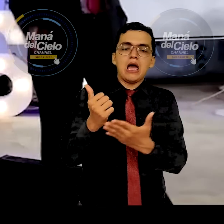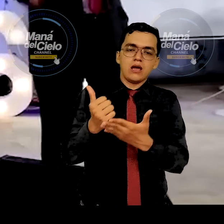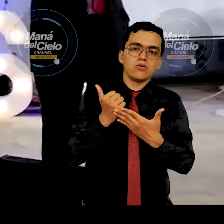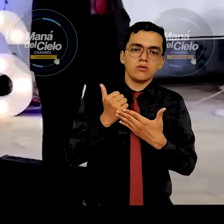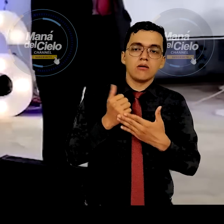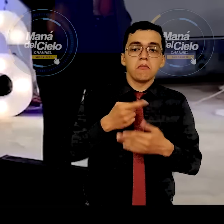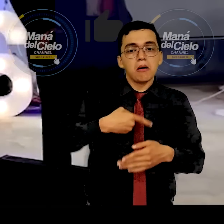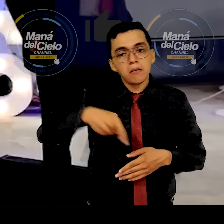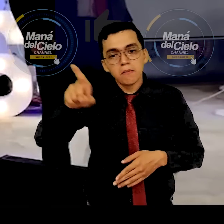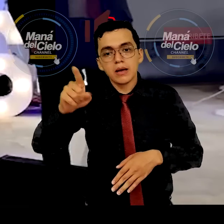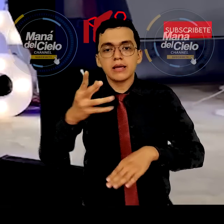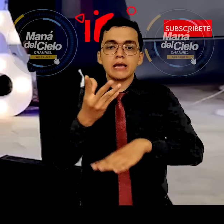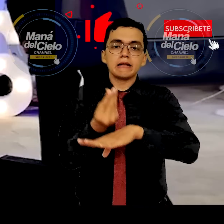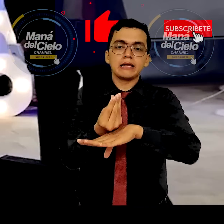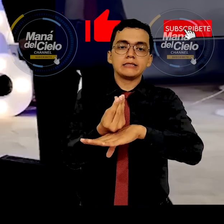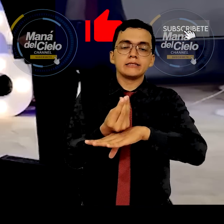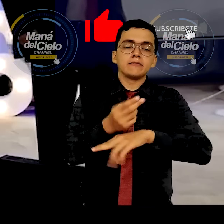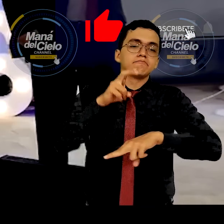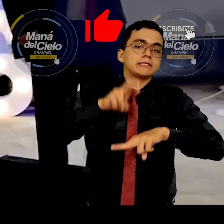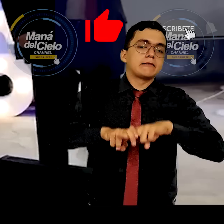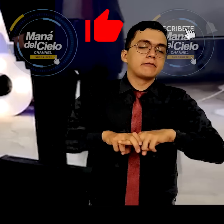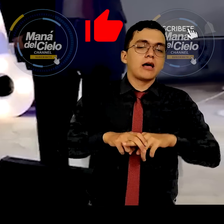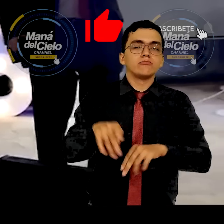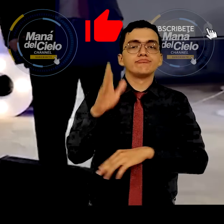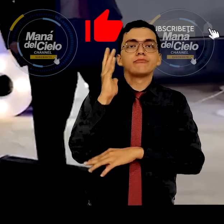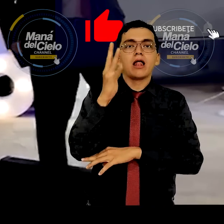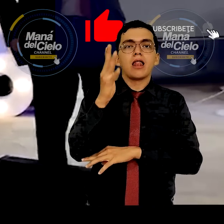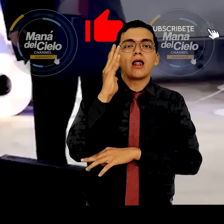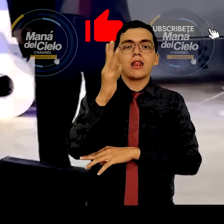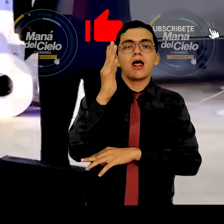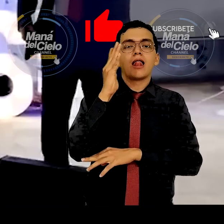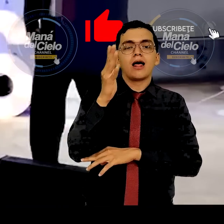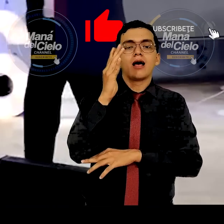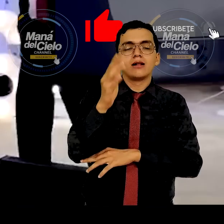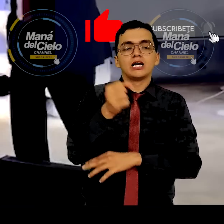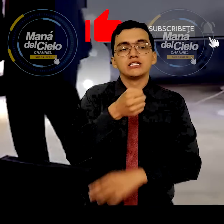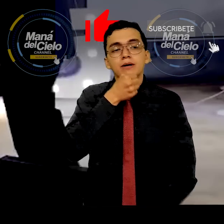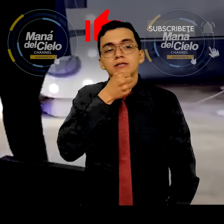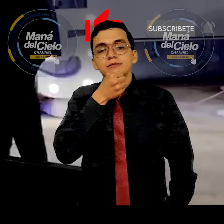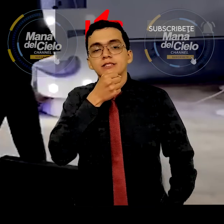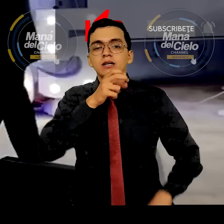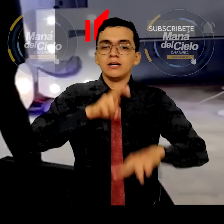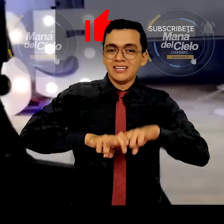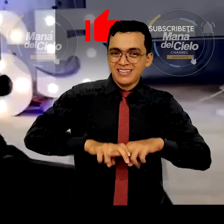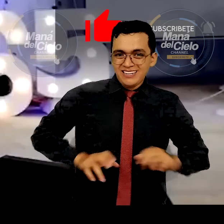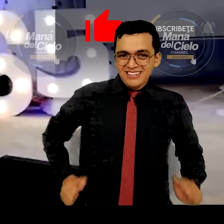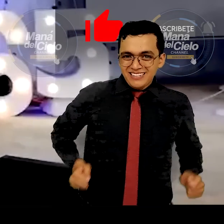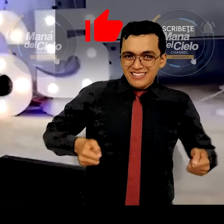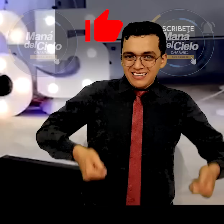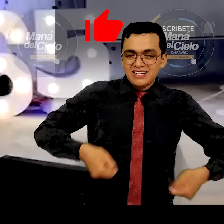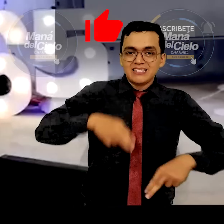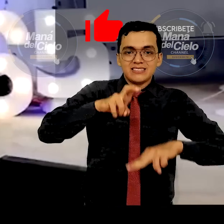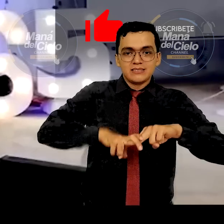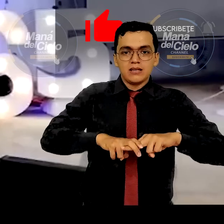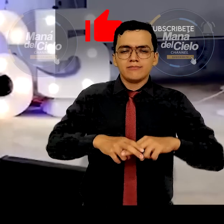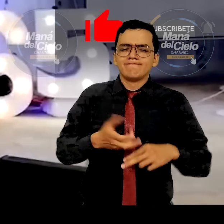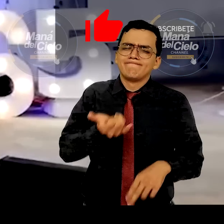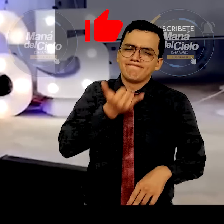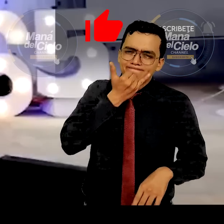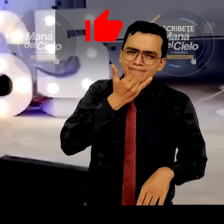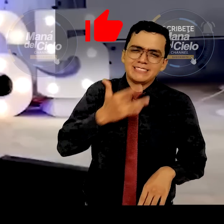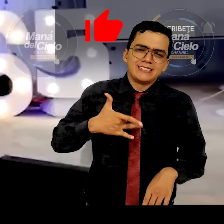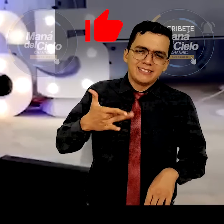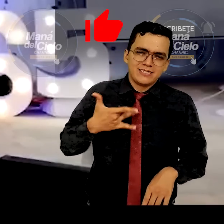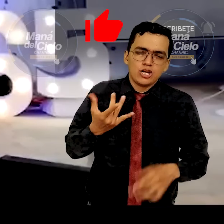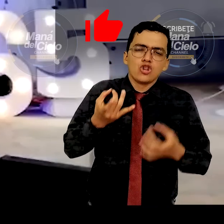Y no, si me toca sentado, yo no predico con la espina dorsal, yo predico con la boca y el corazón, así que con dolor y todo.